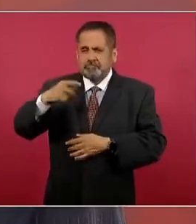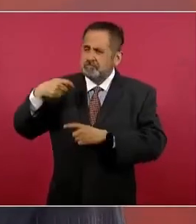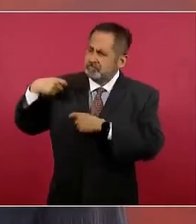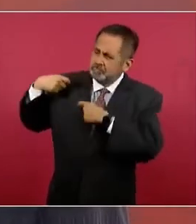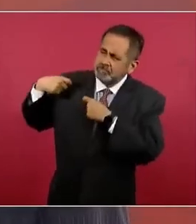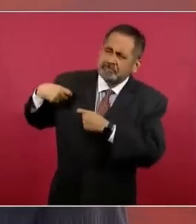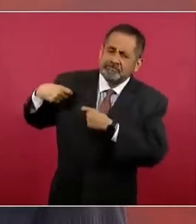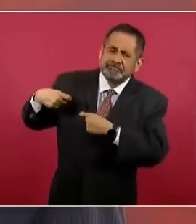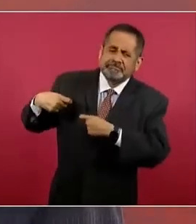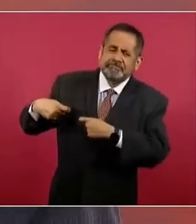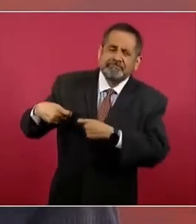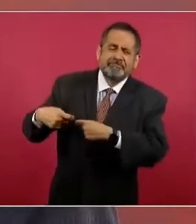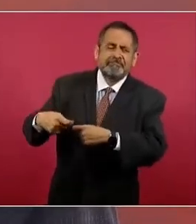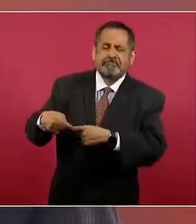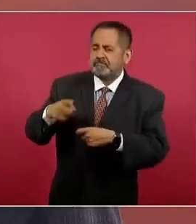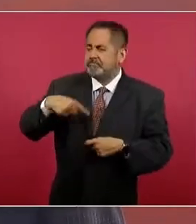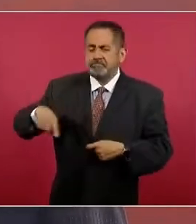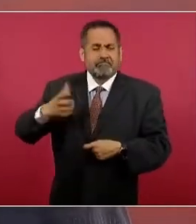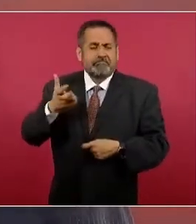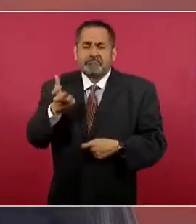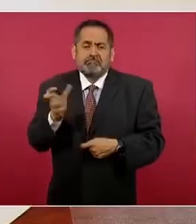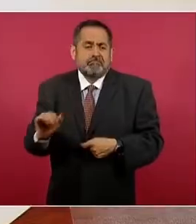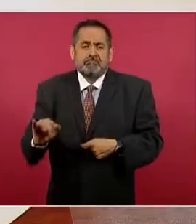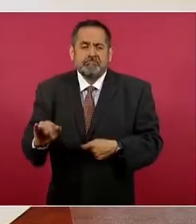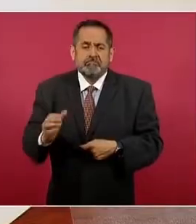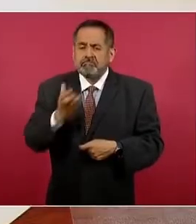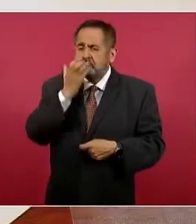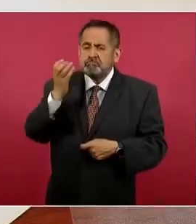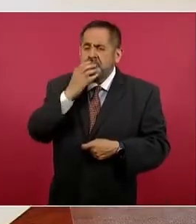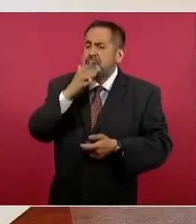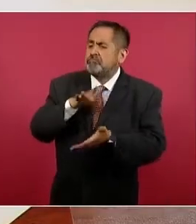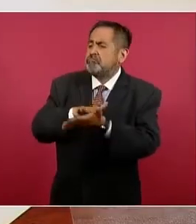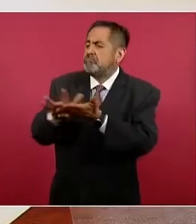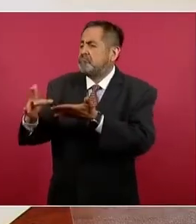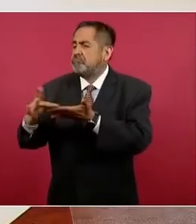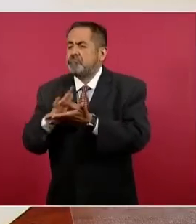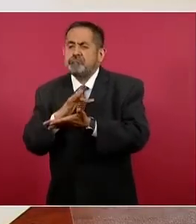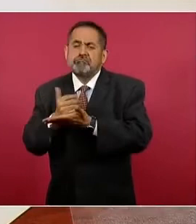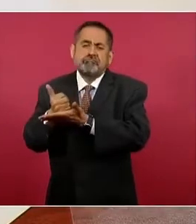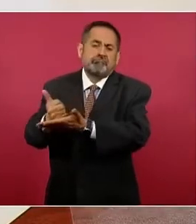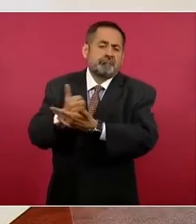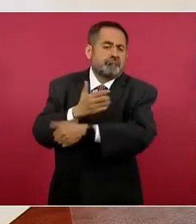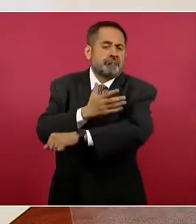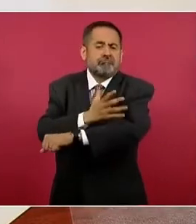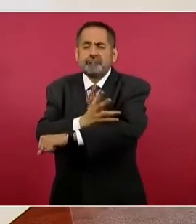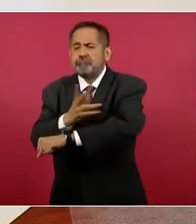generación en generación, que tiene que ver con la honestidad.